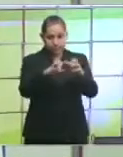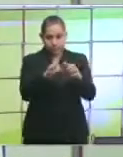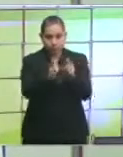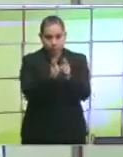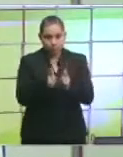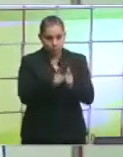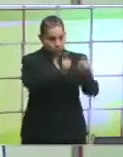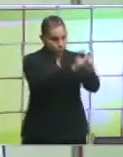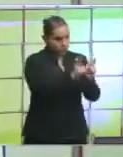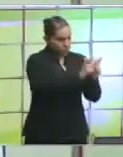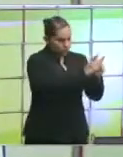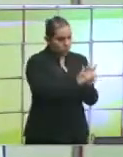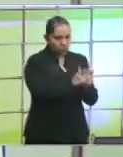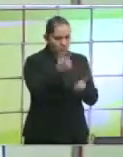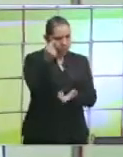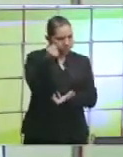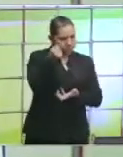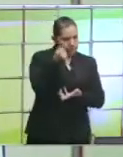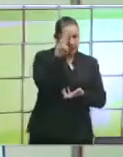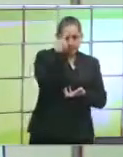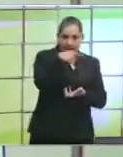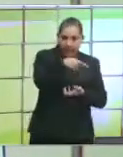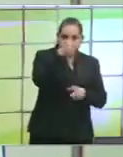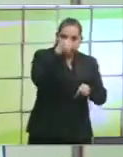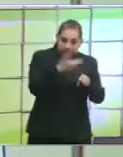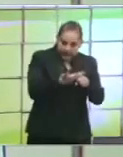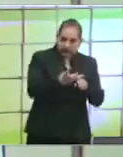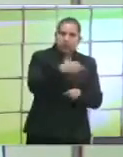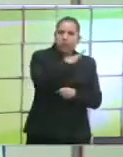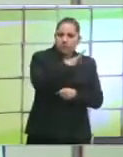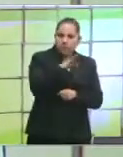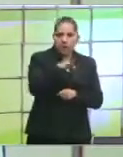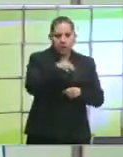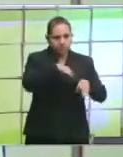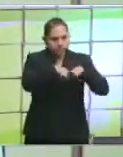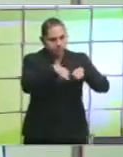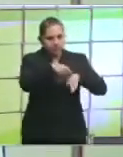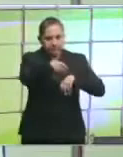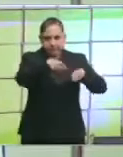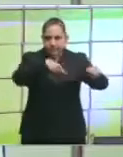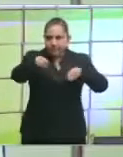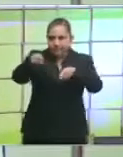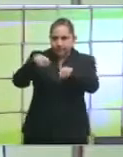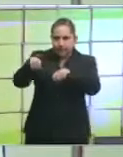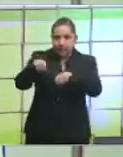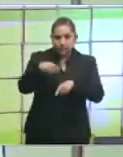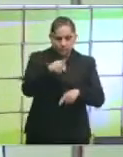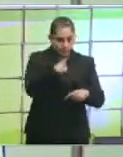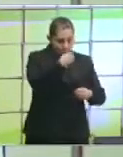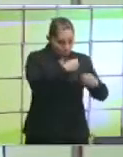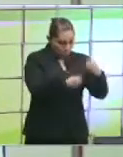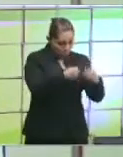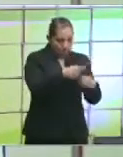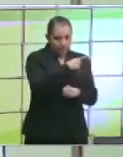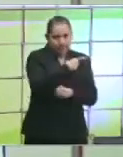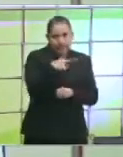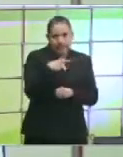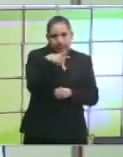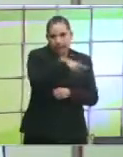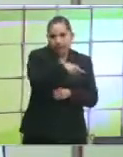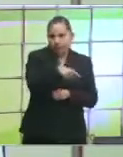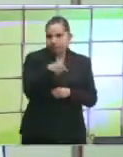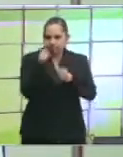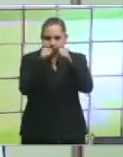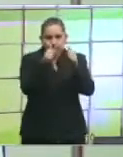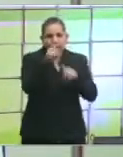secretarios fuera y eso fue importante es una de las ventajas que yo pienso el trabajo judicial es que uno ve venir los problemas no es